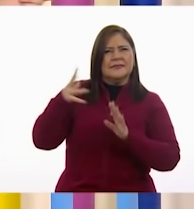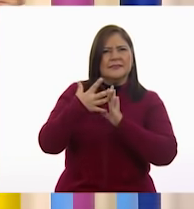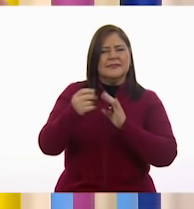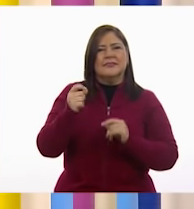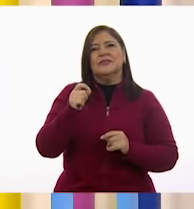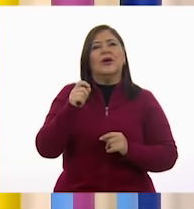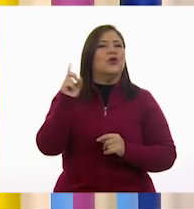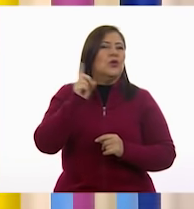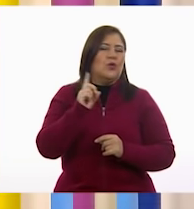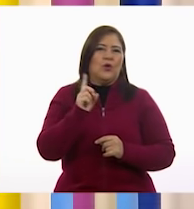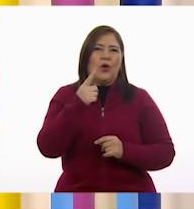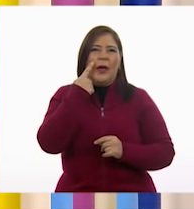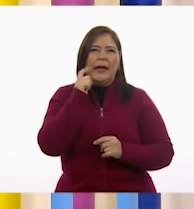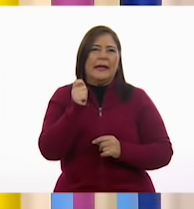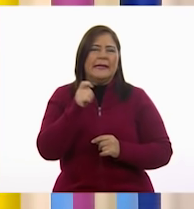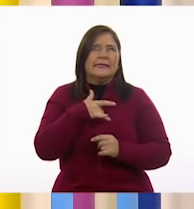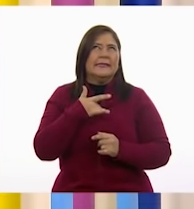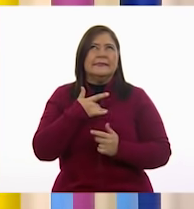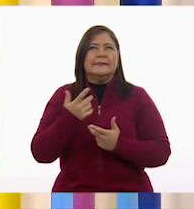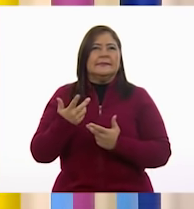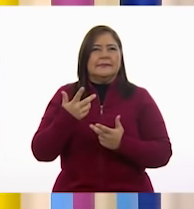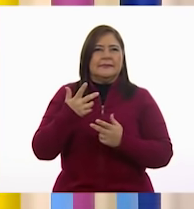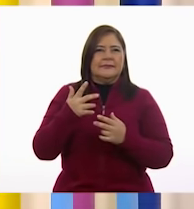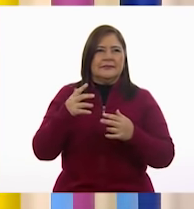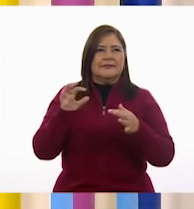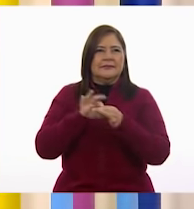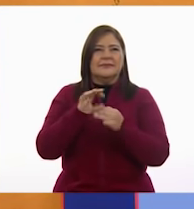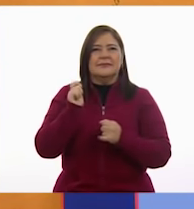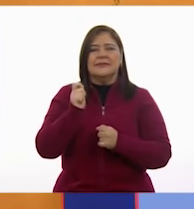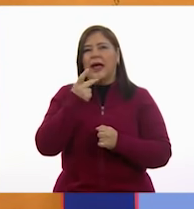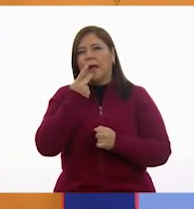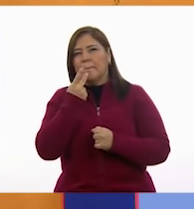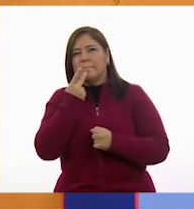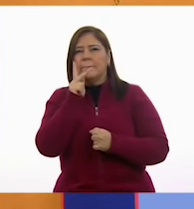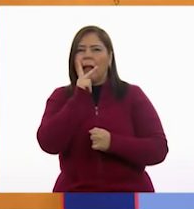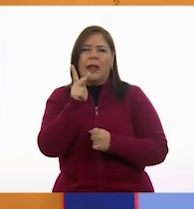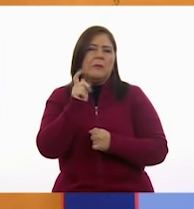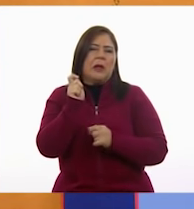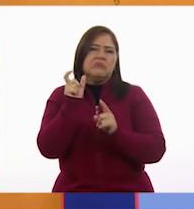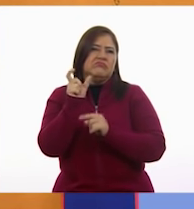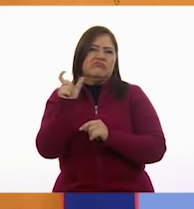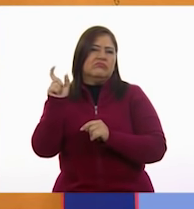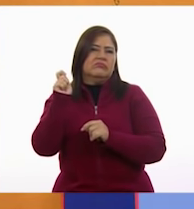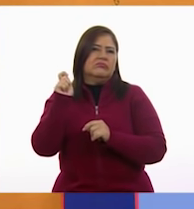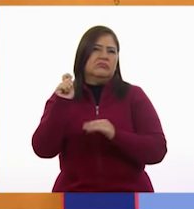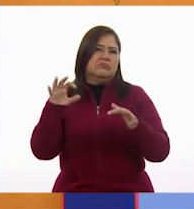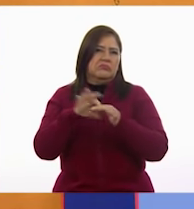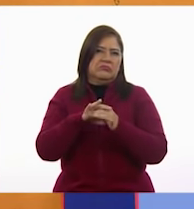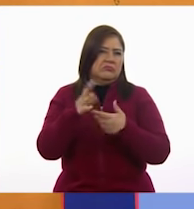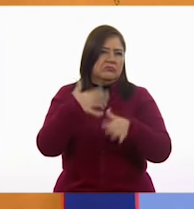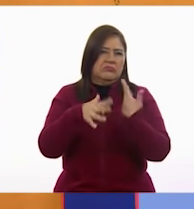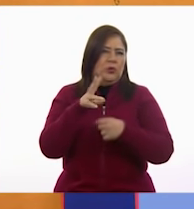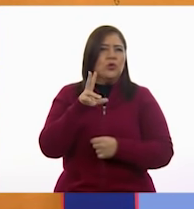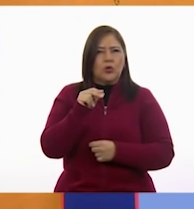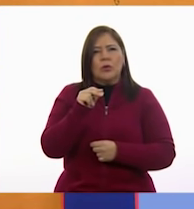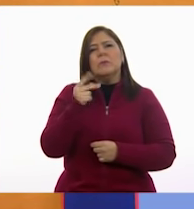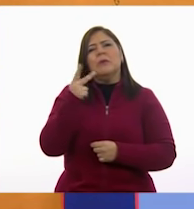yepo. No, epo, itai, itai, yepo. Ok. Sí. ¿Ah, sí? Sí. Epo, itai, itai,